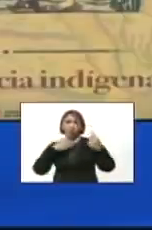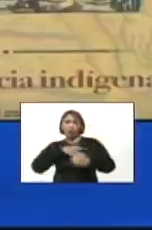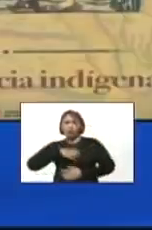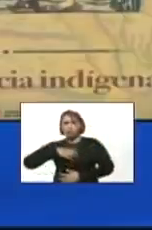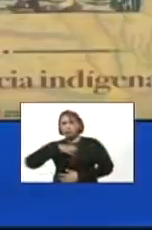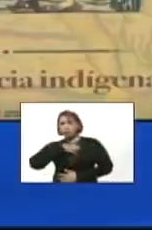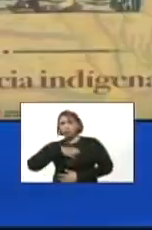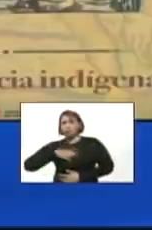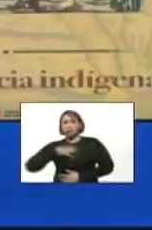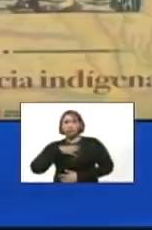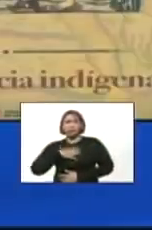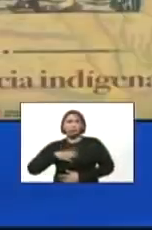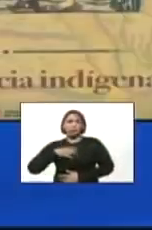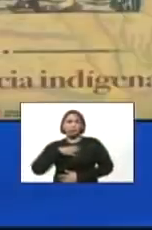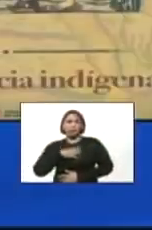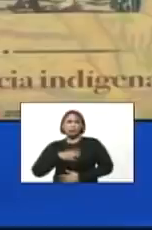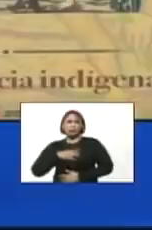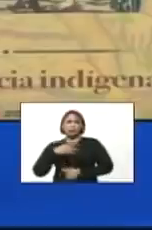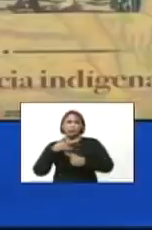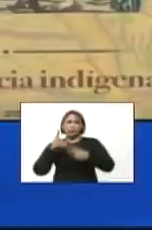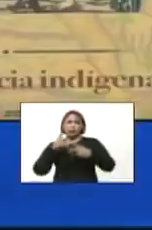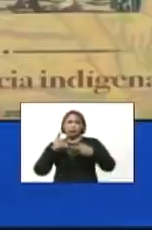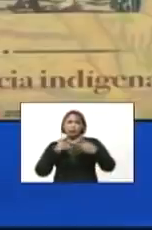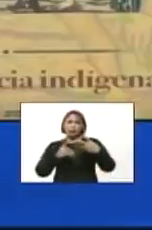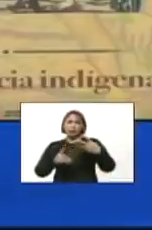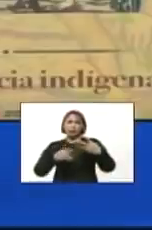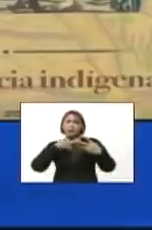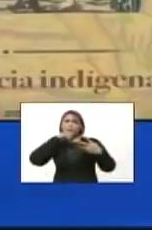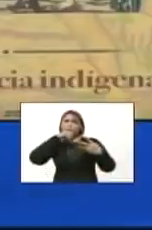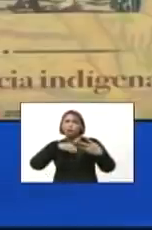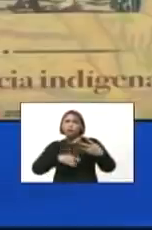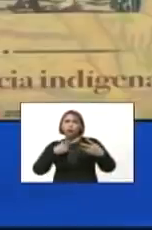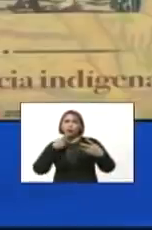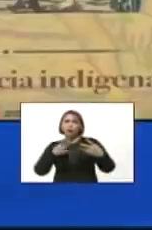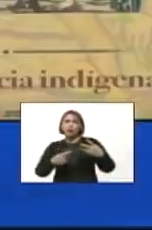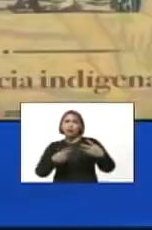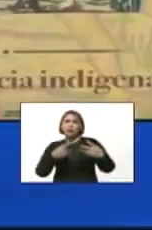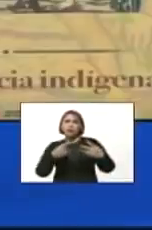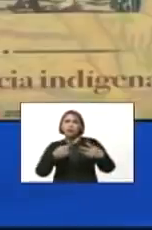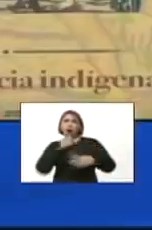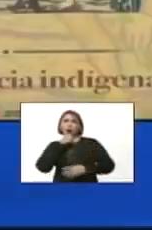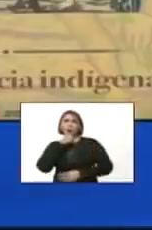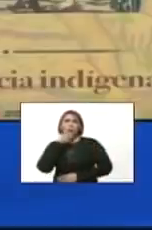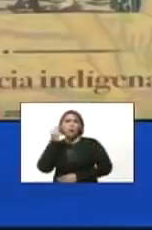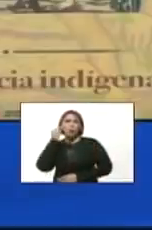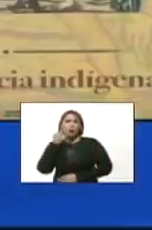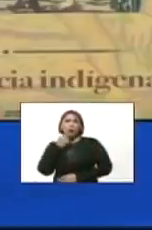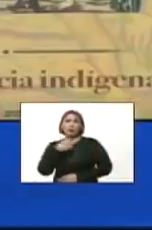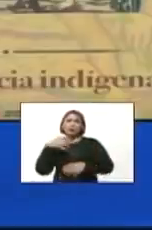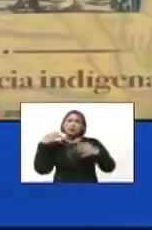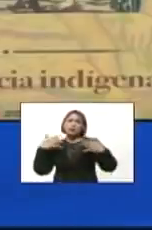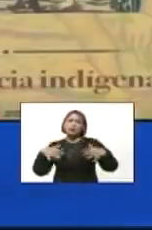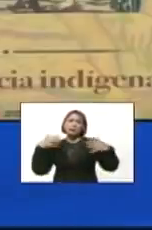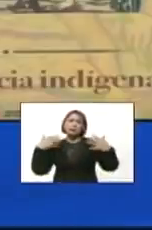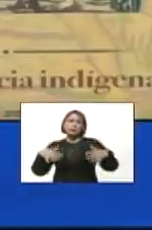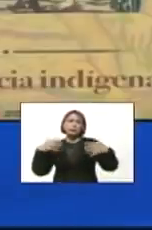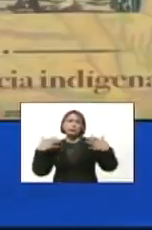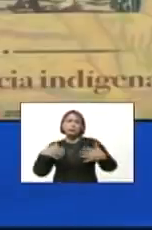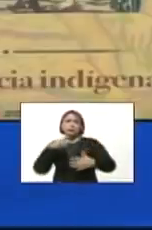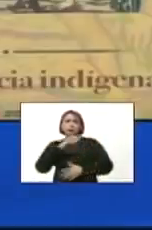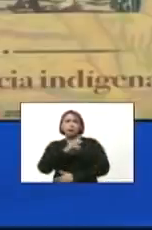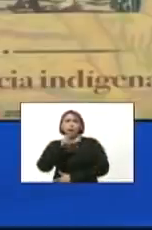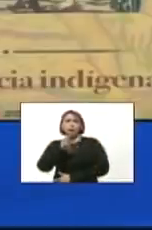angustia. Describe en su obra de teatro César Rengifo. Y la anciana dice, ¡ay, ay, ay, ay,